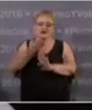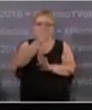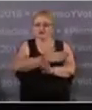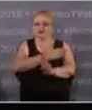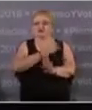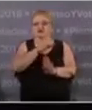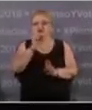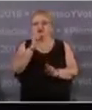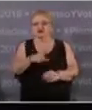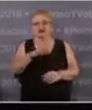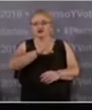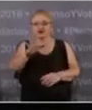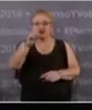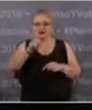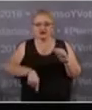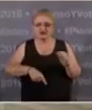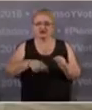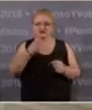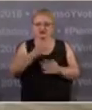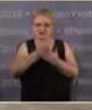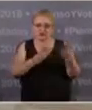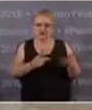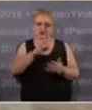desapareciendo incluso este programa de la Secretaría de Gobernación.